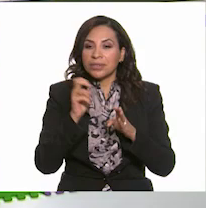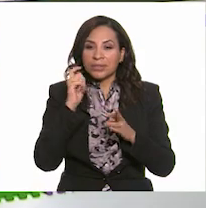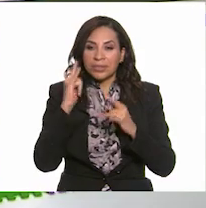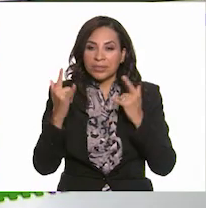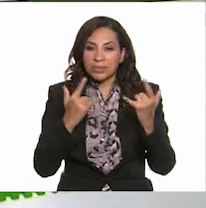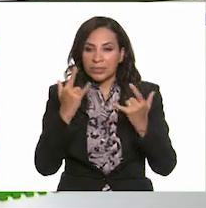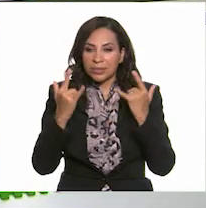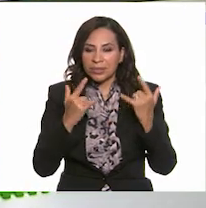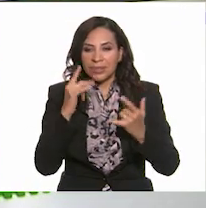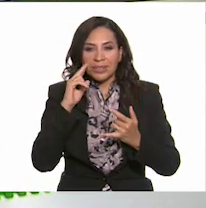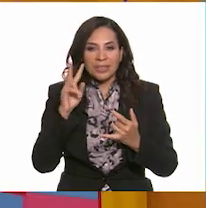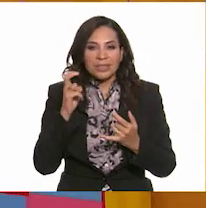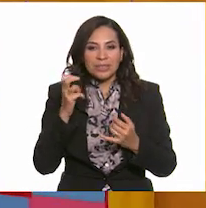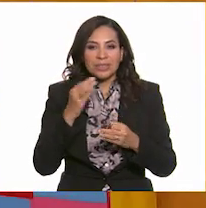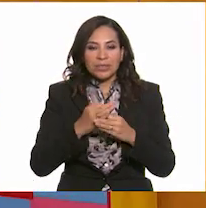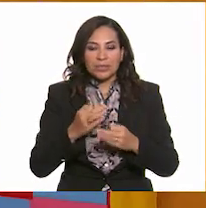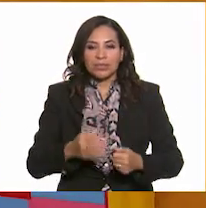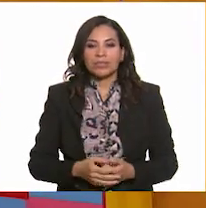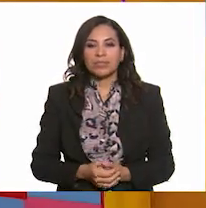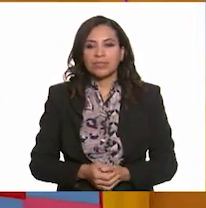rock.